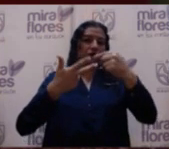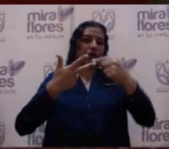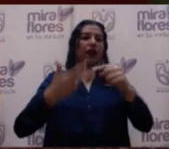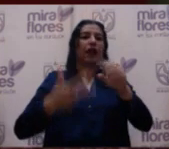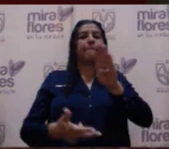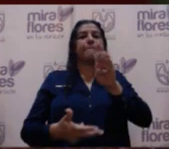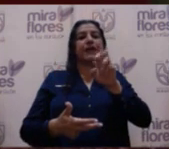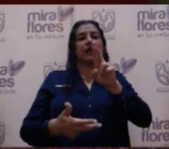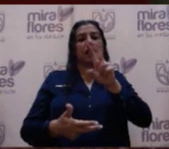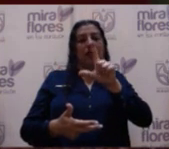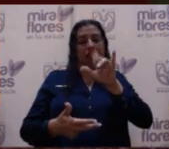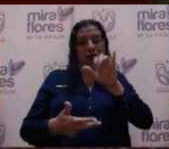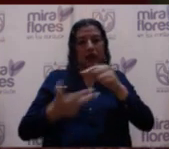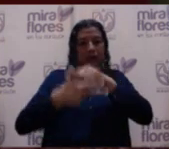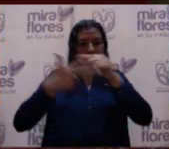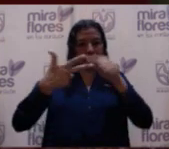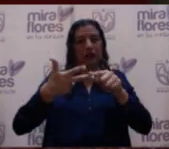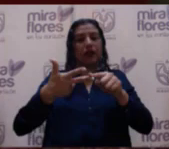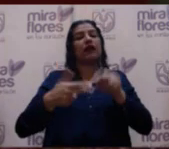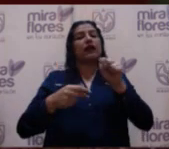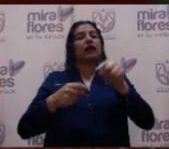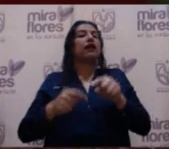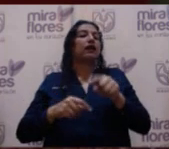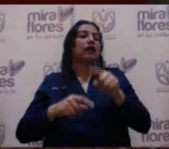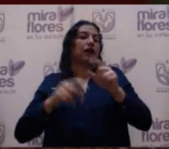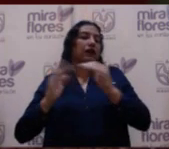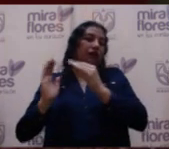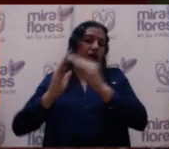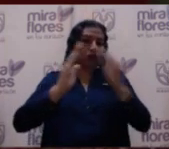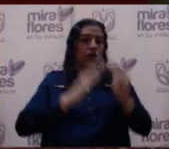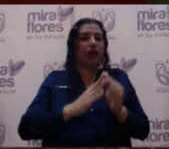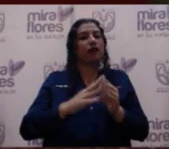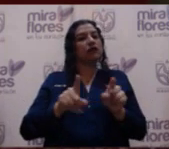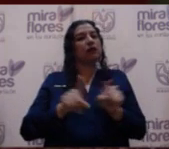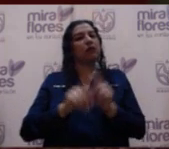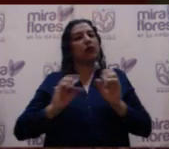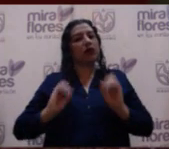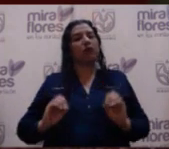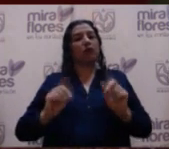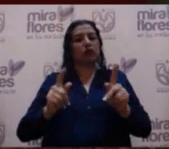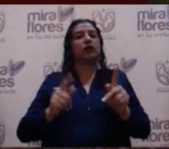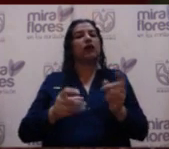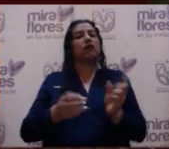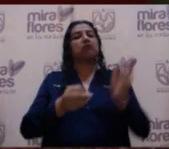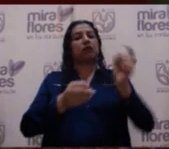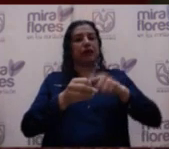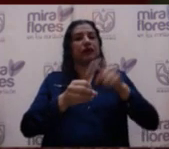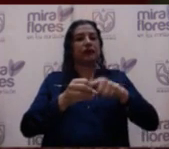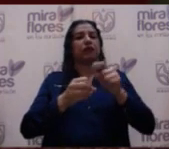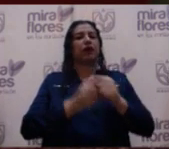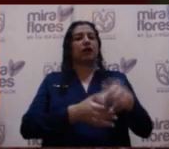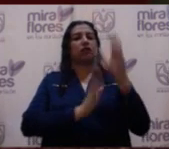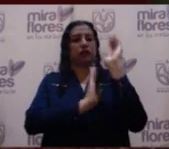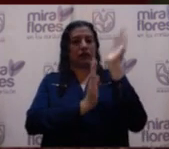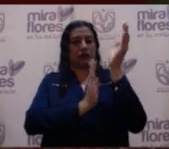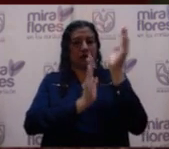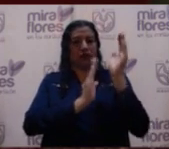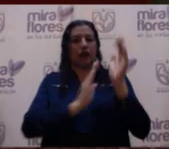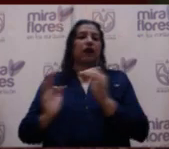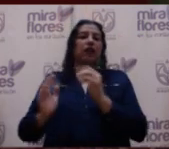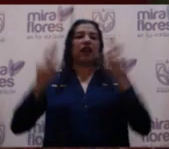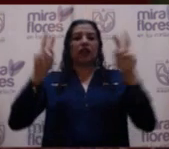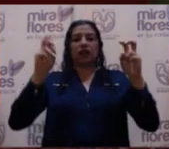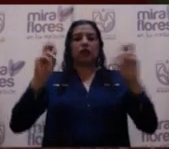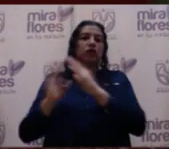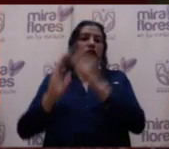Berlín. Y en aquellas ciudades tuvimos también la oportunidad de participar en un seminario de ciudades